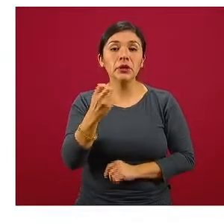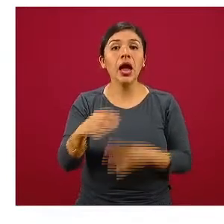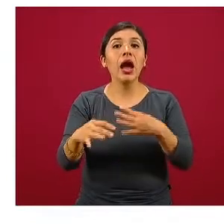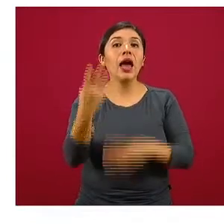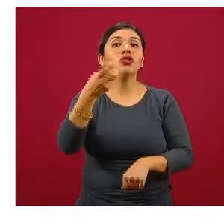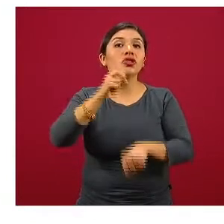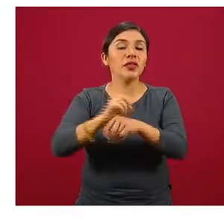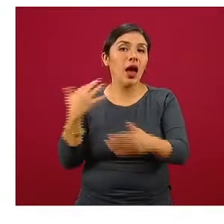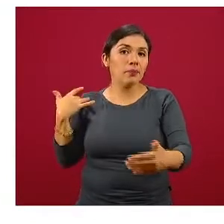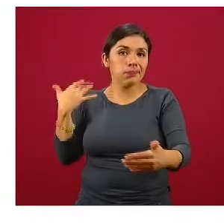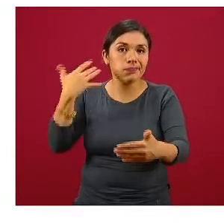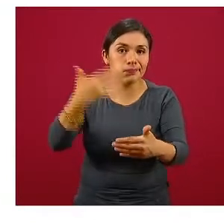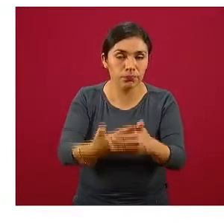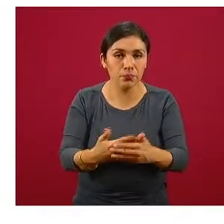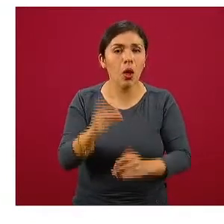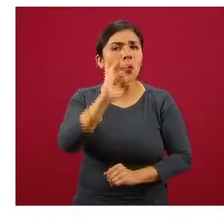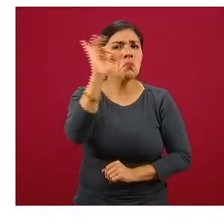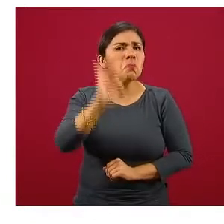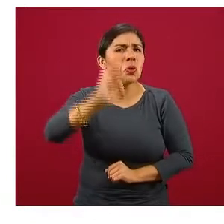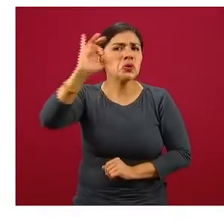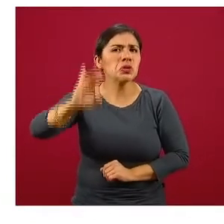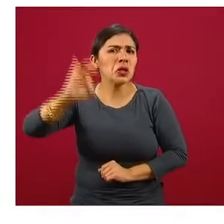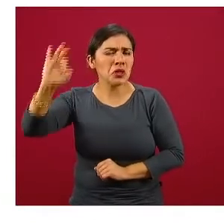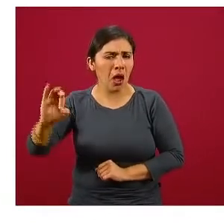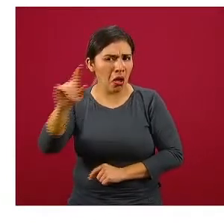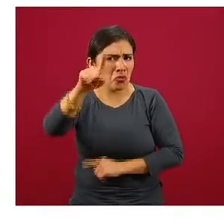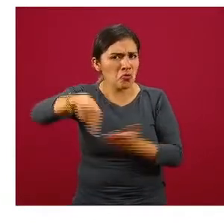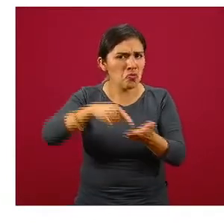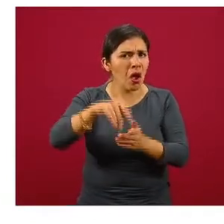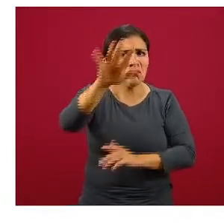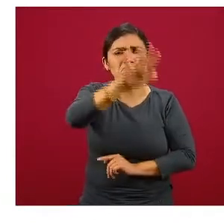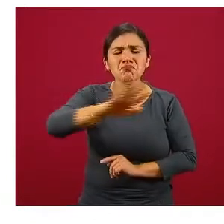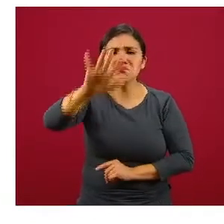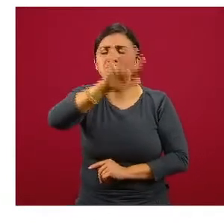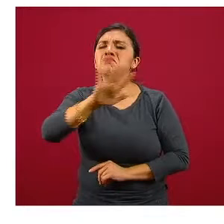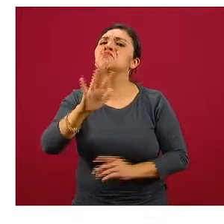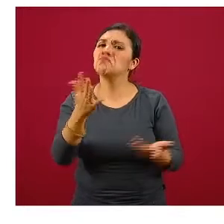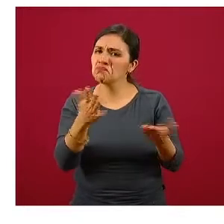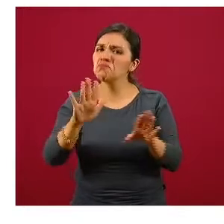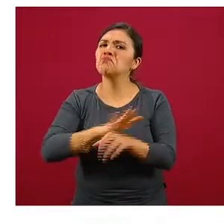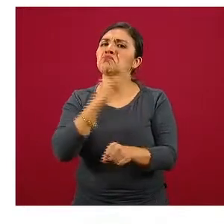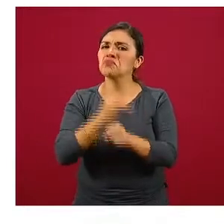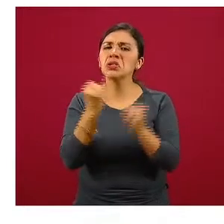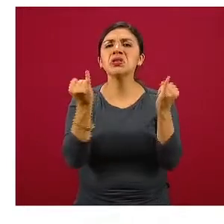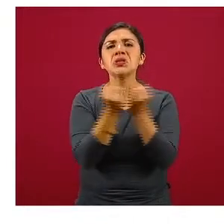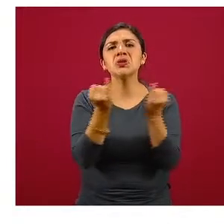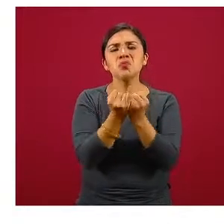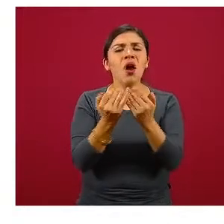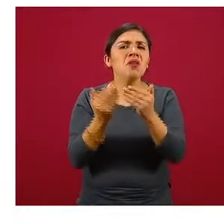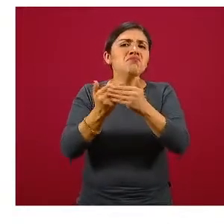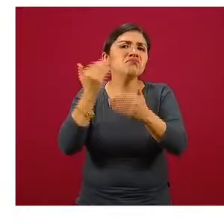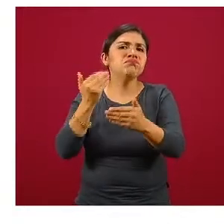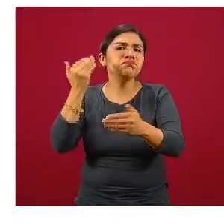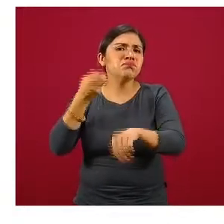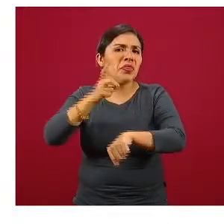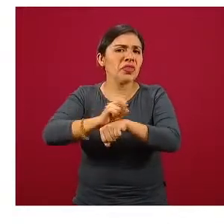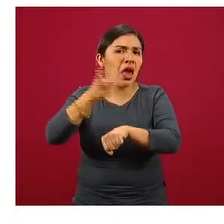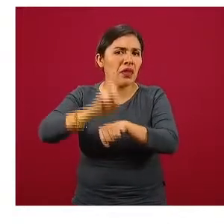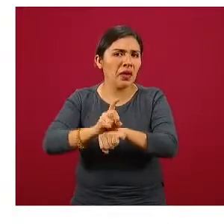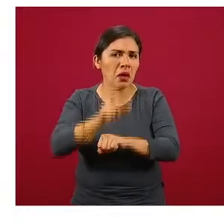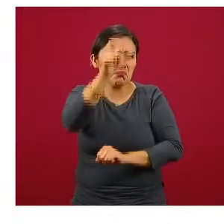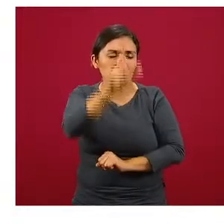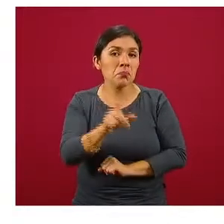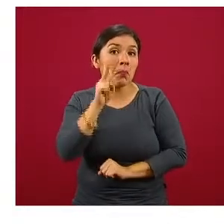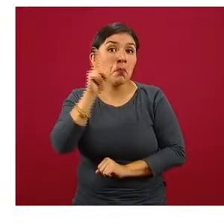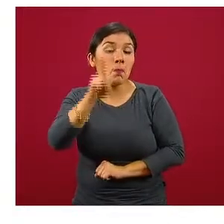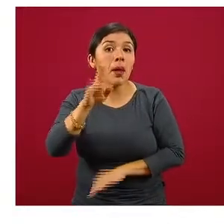14 días. Los porcentajes prácticamente entre las regiones se han mantenido similares en los últimos días,